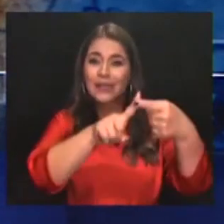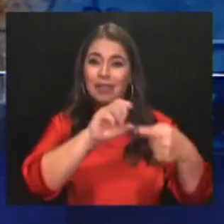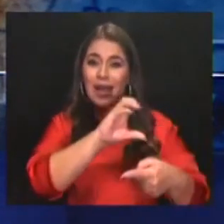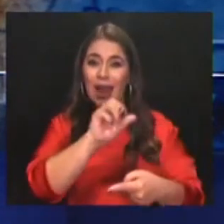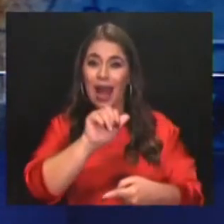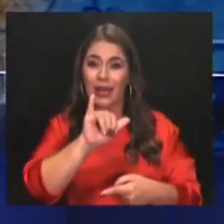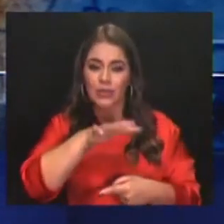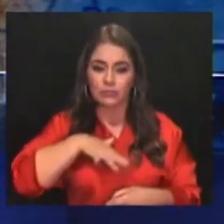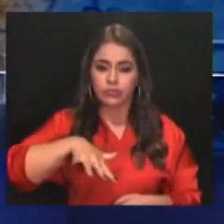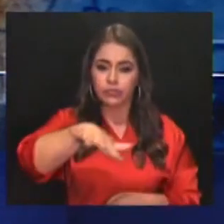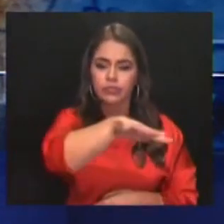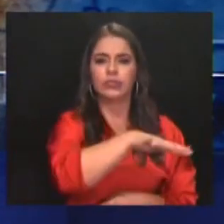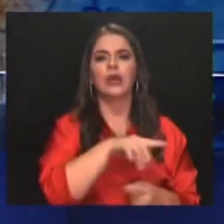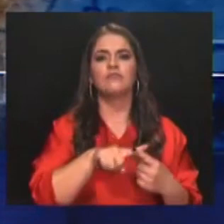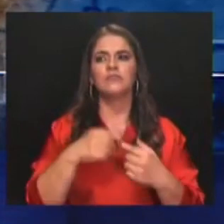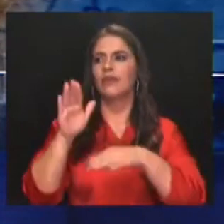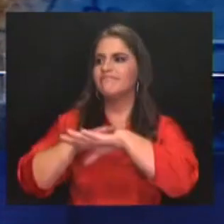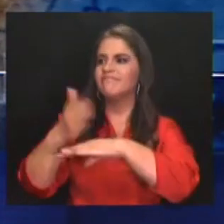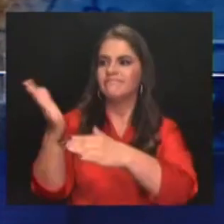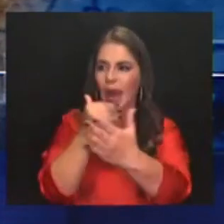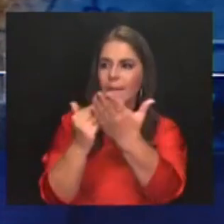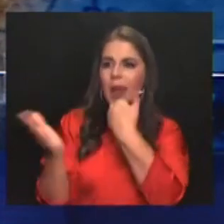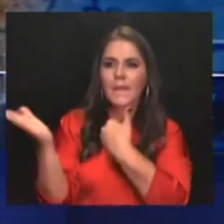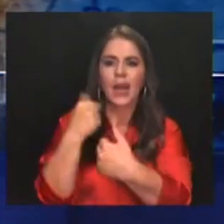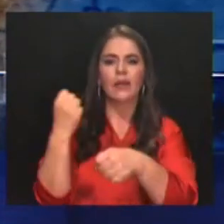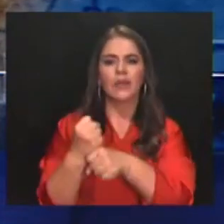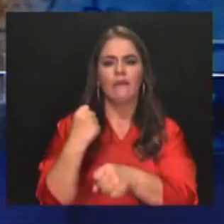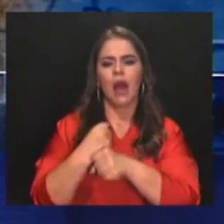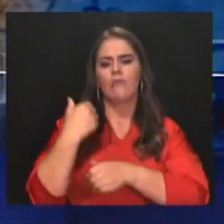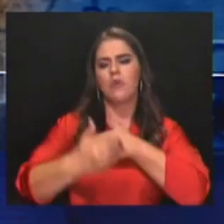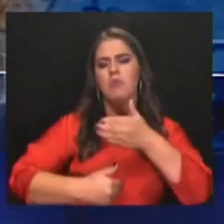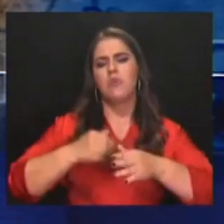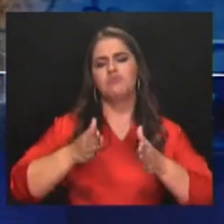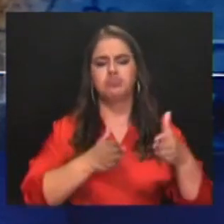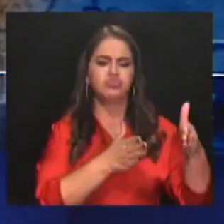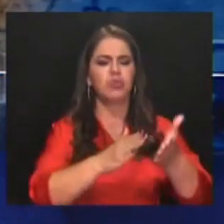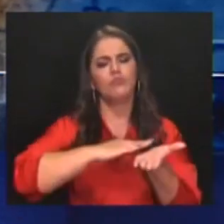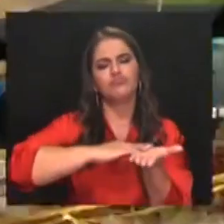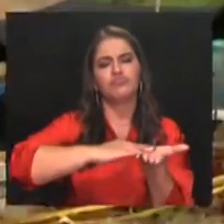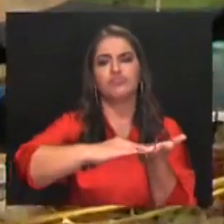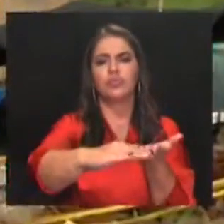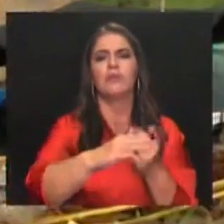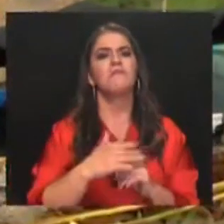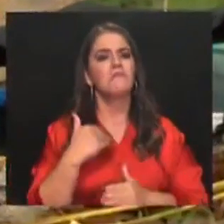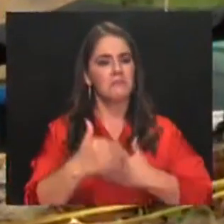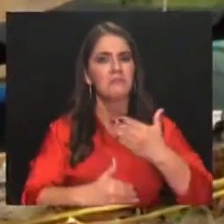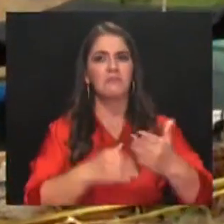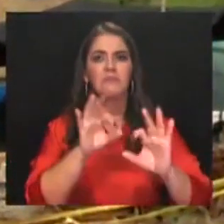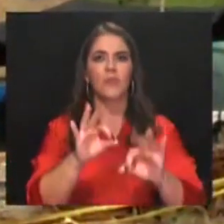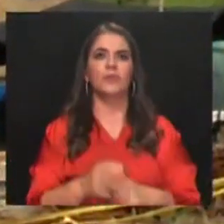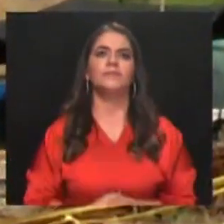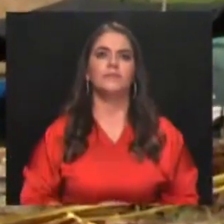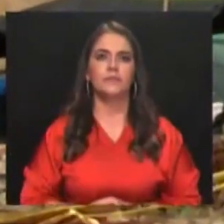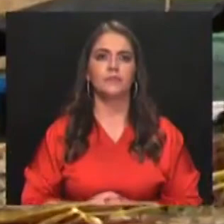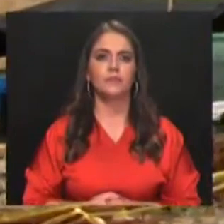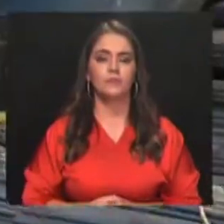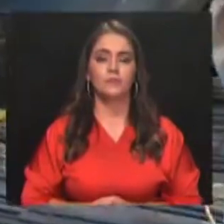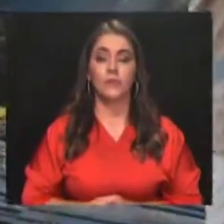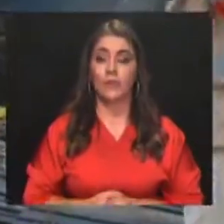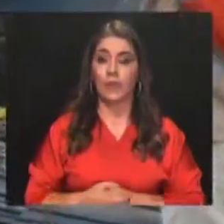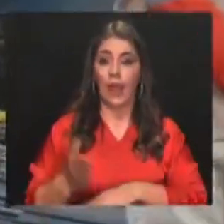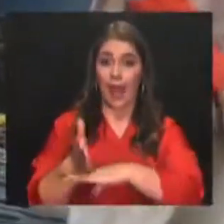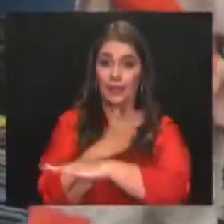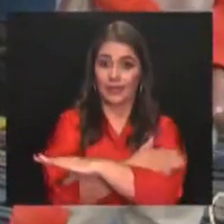Cumpliendo todas las normas de bioseguridad, se trabaja a buen ritmo en los diferentes tramos. Desde la fecha de reinicio de